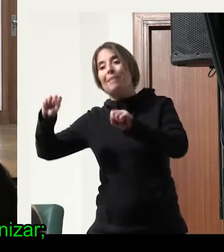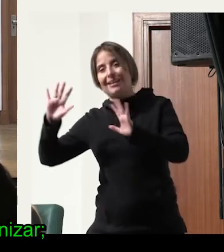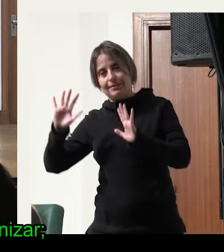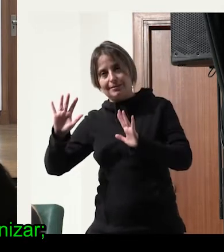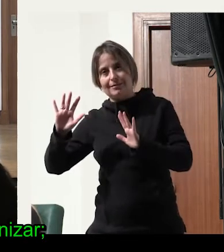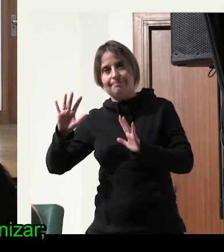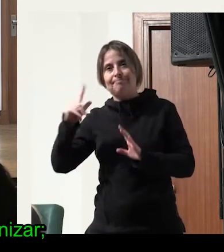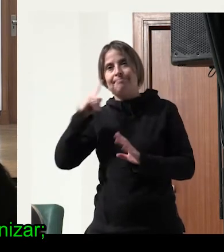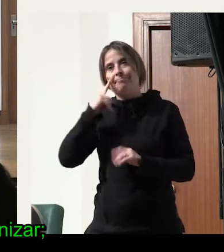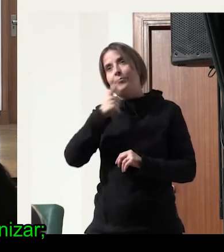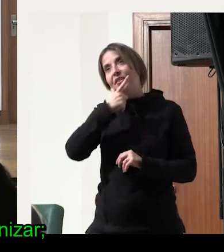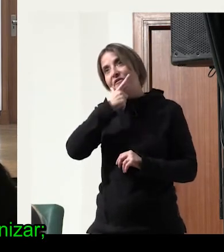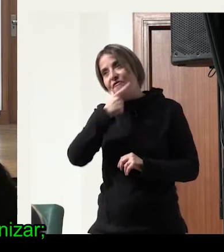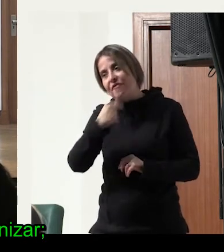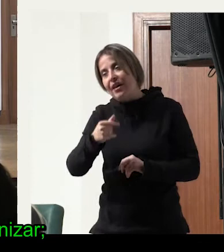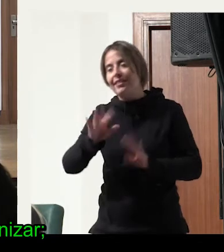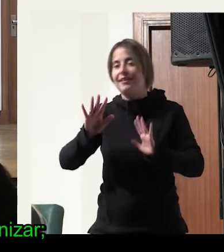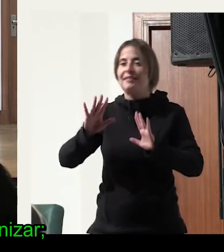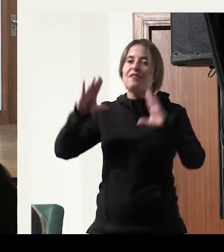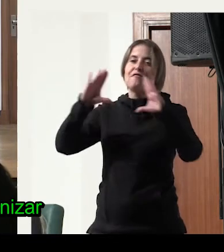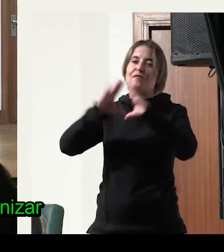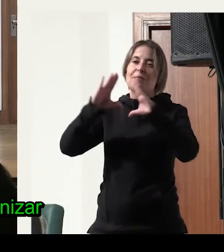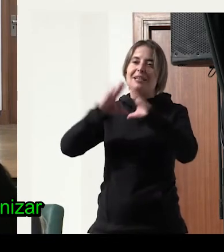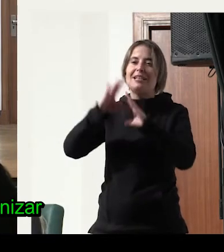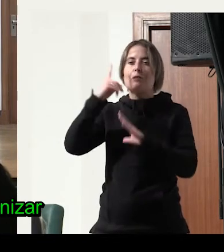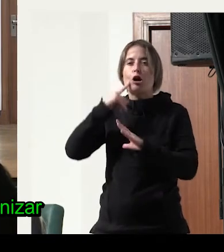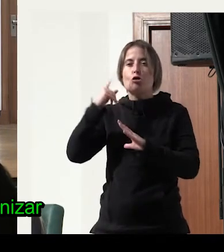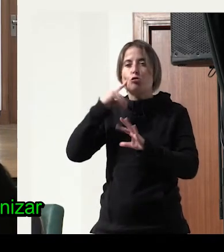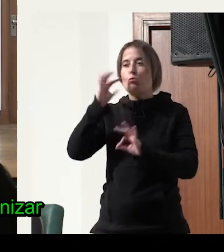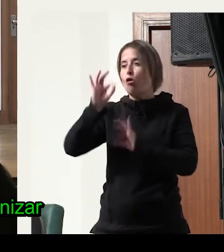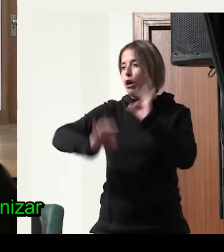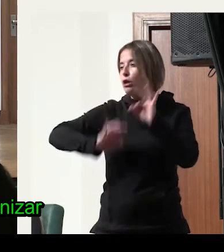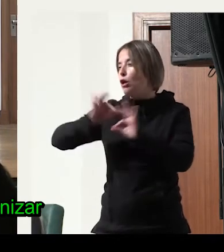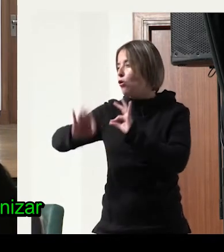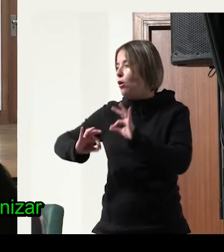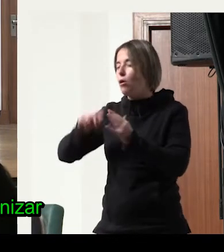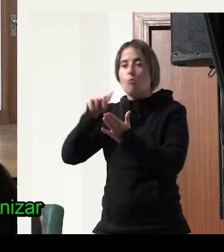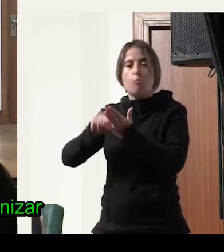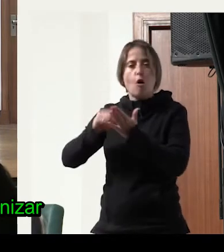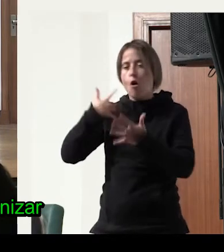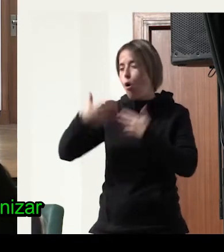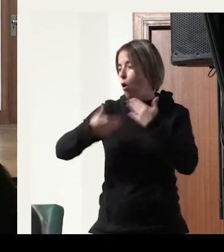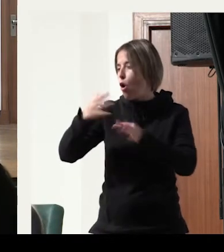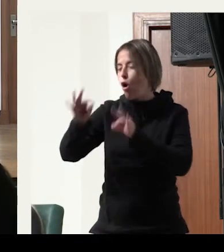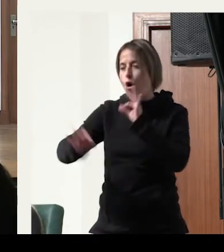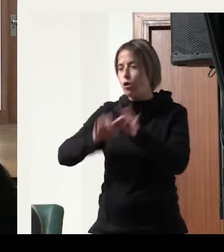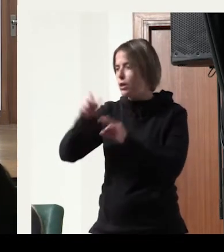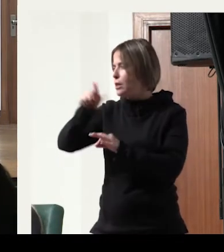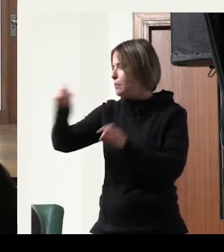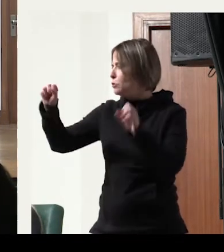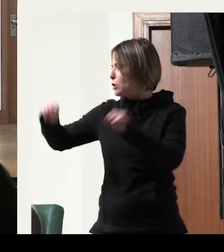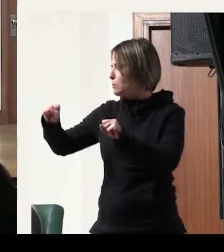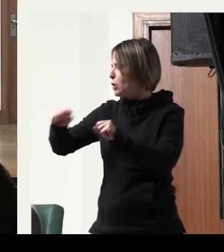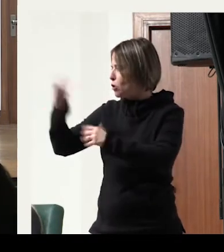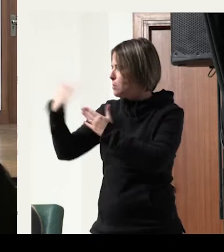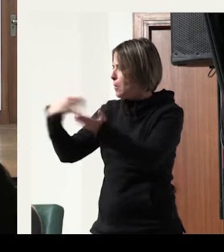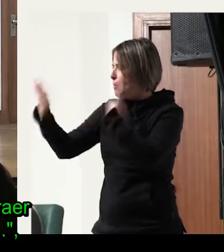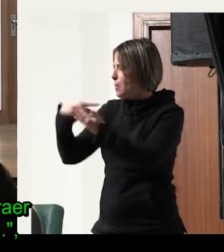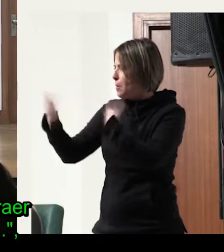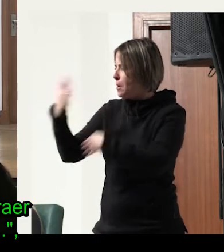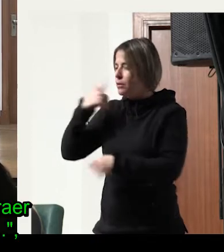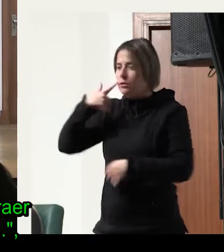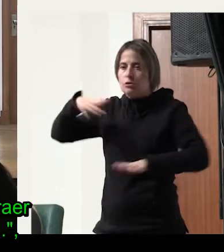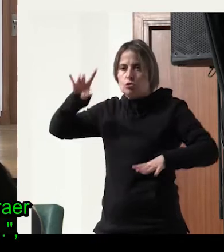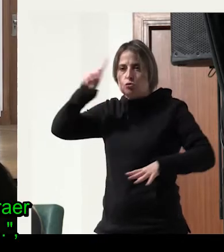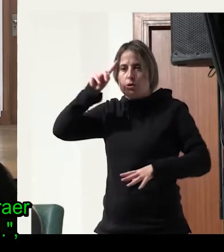las feministas, ¿no?, que tenemos costumbre en organizar, enseguida nos poníamos a organizar a las mujeres mayores, ¿no?, en Basauri.